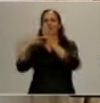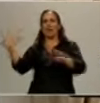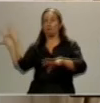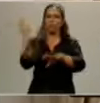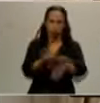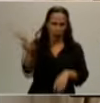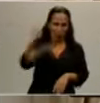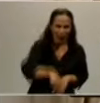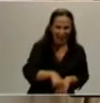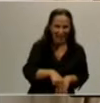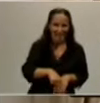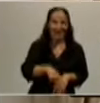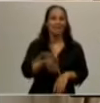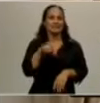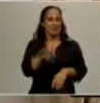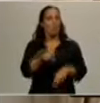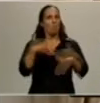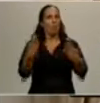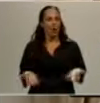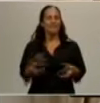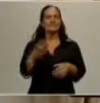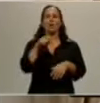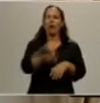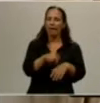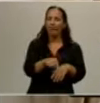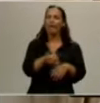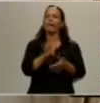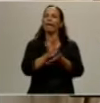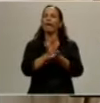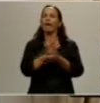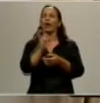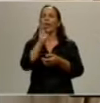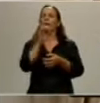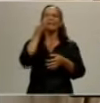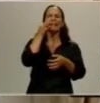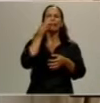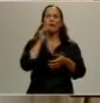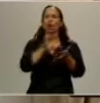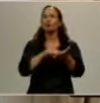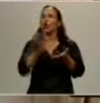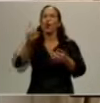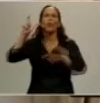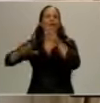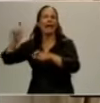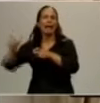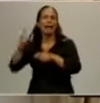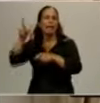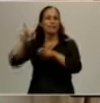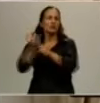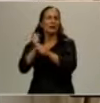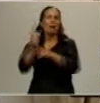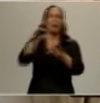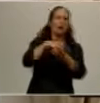por eso no se publicó, se introdujo el nombre de los testigos o de los agentes que habrían